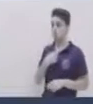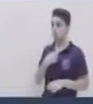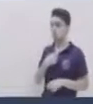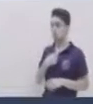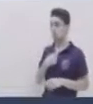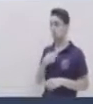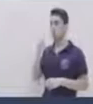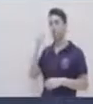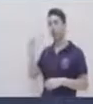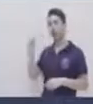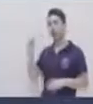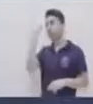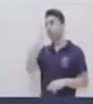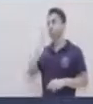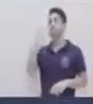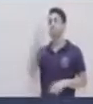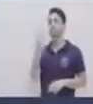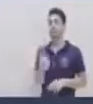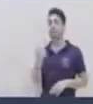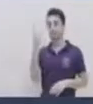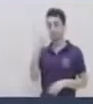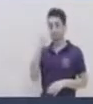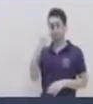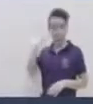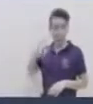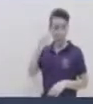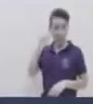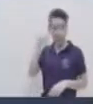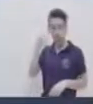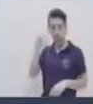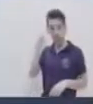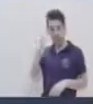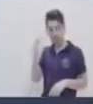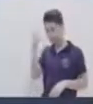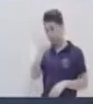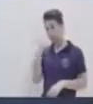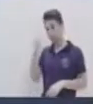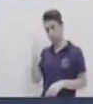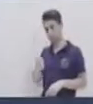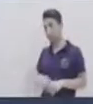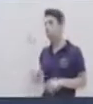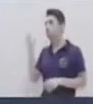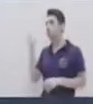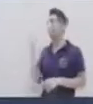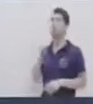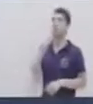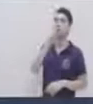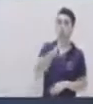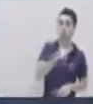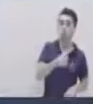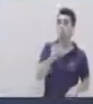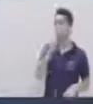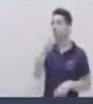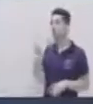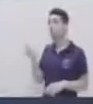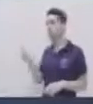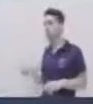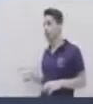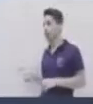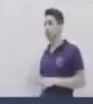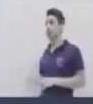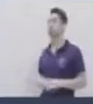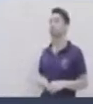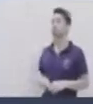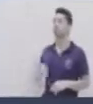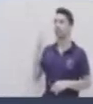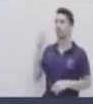yo. Nosotros. Yo en singular, nosotros en plural. Correcto. La segunda, tú, ustedes. Y la tercera,